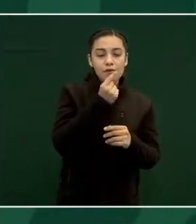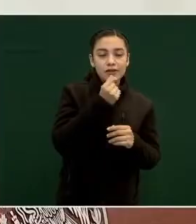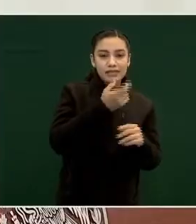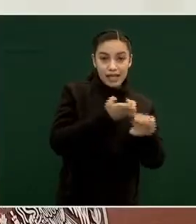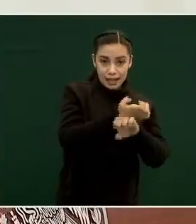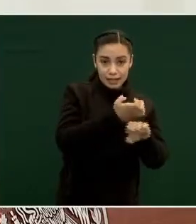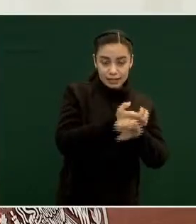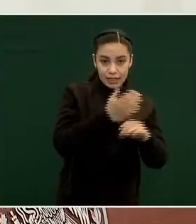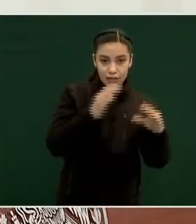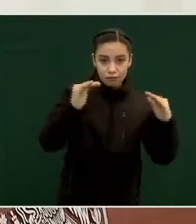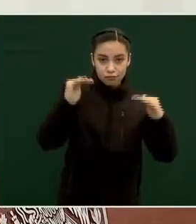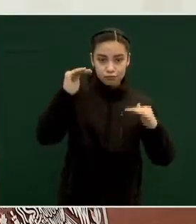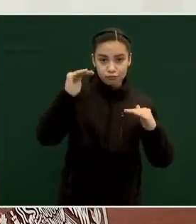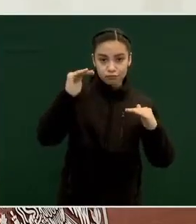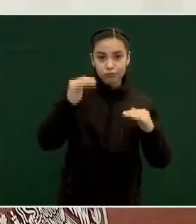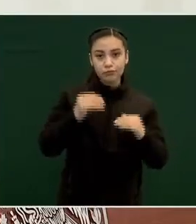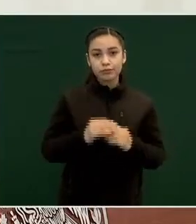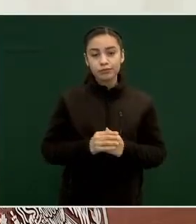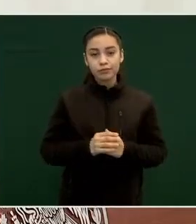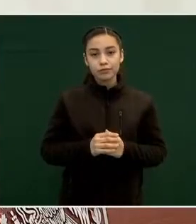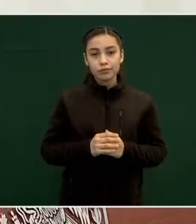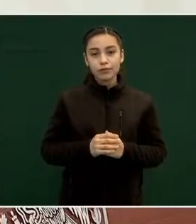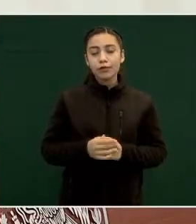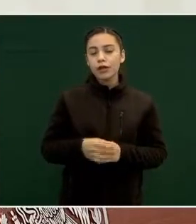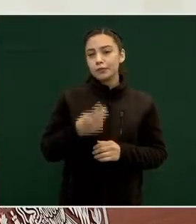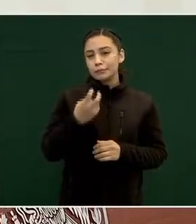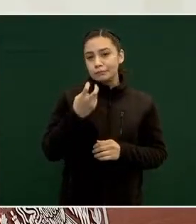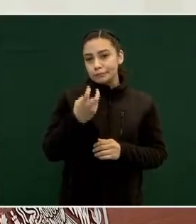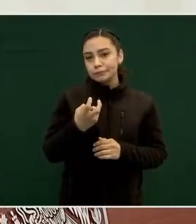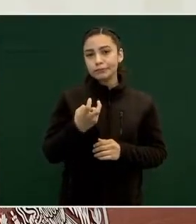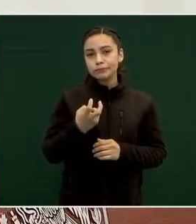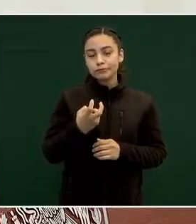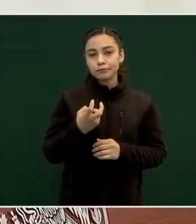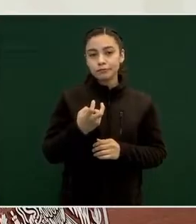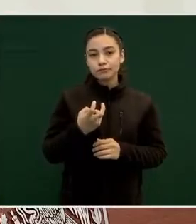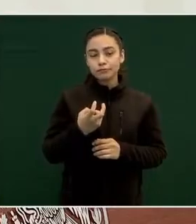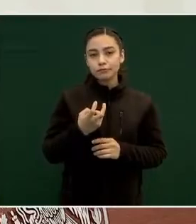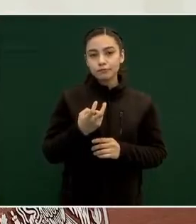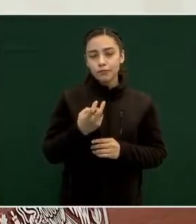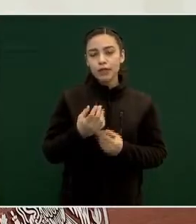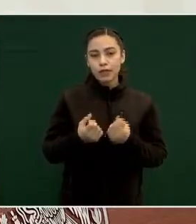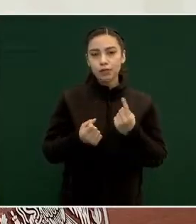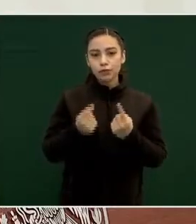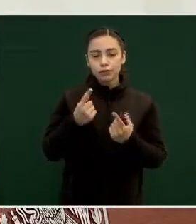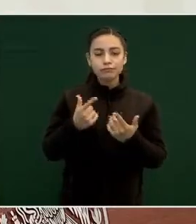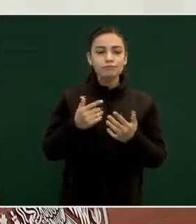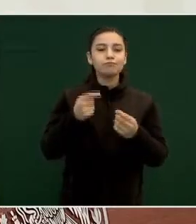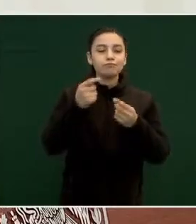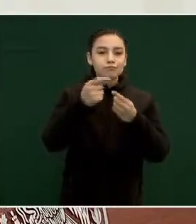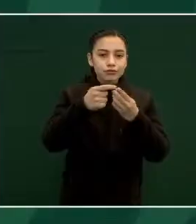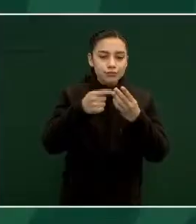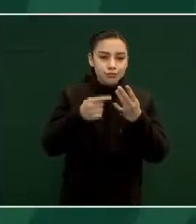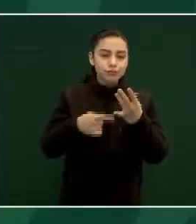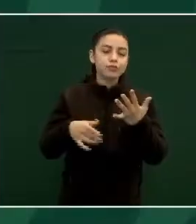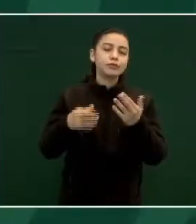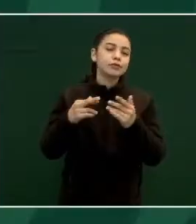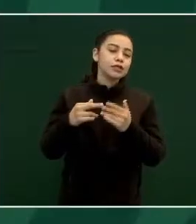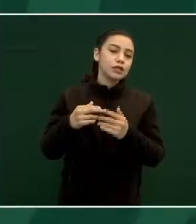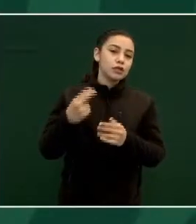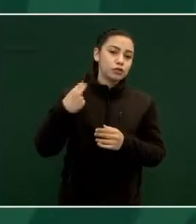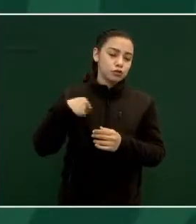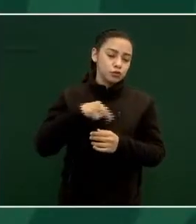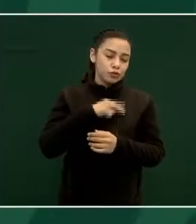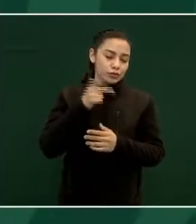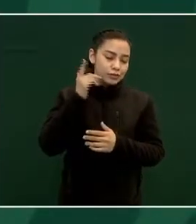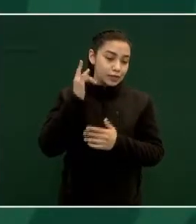de las iniciativas es el incremento en el estado de fuerza, porque